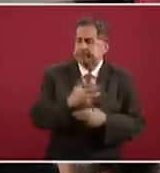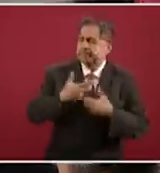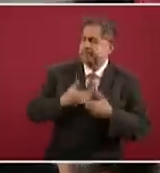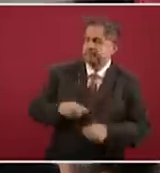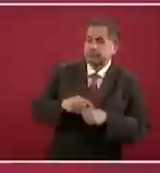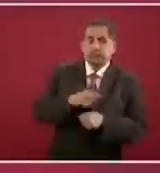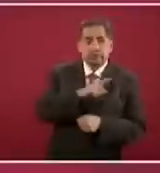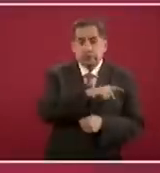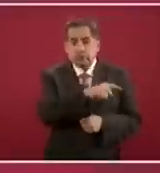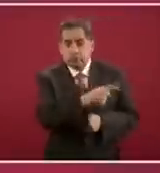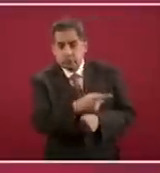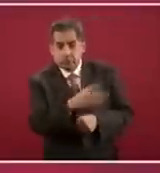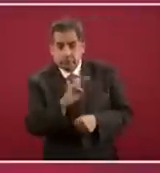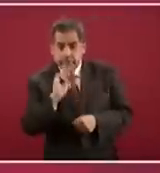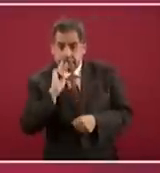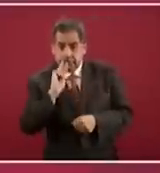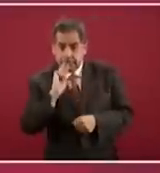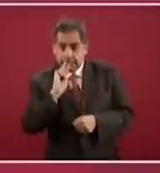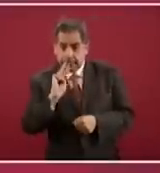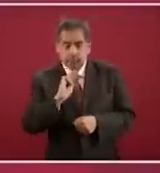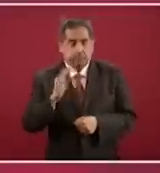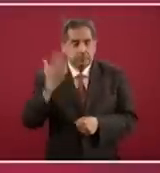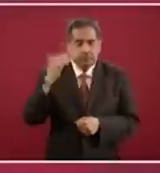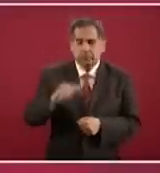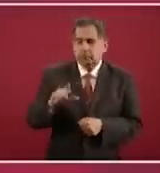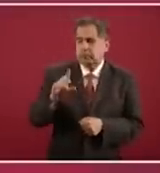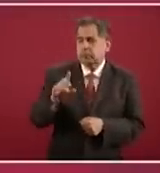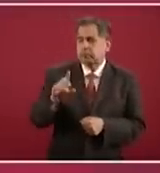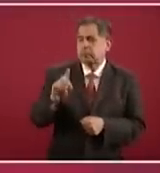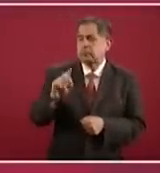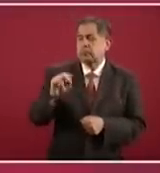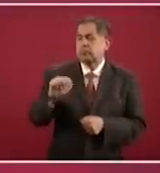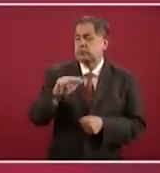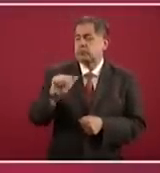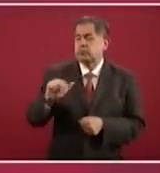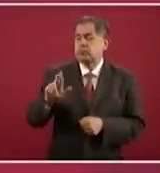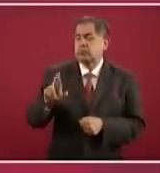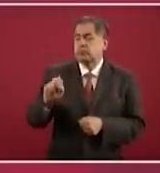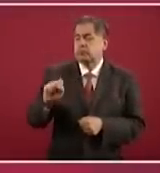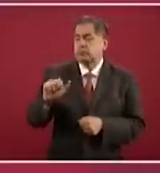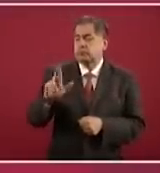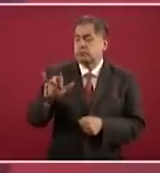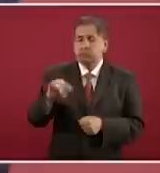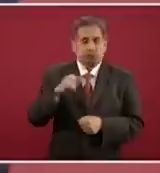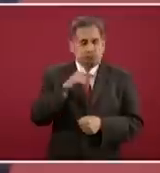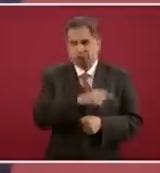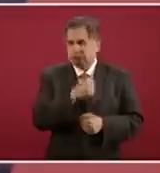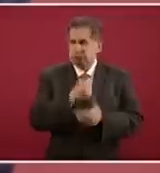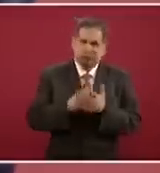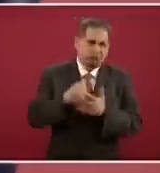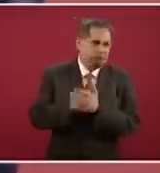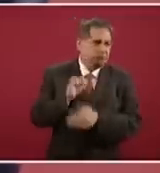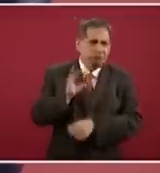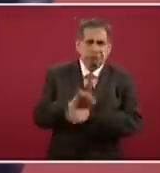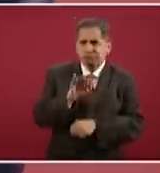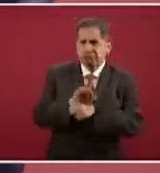Su madre, doña Rosario, es un ejemplo en la defensa de los derechos